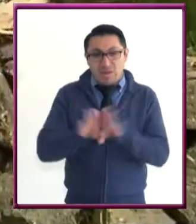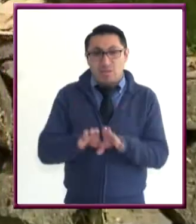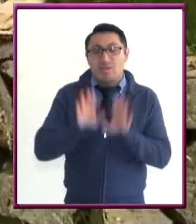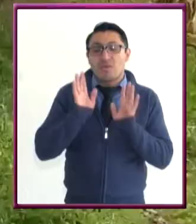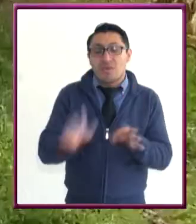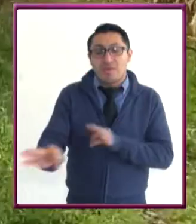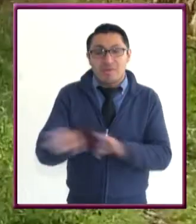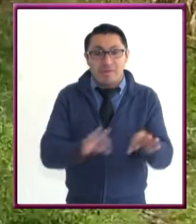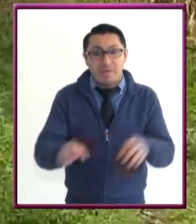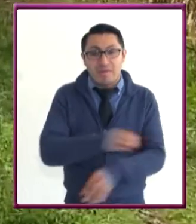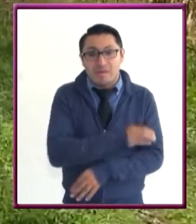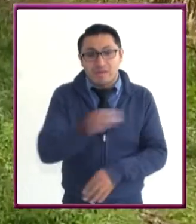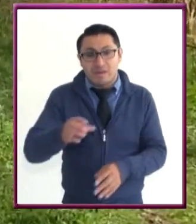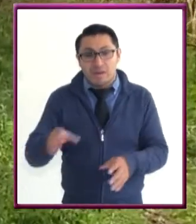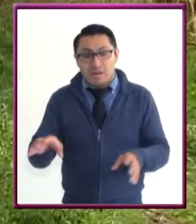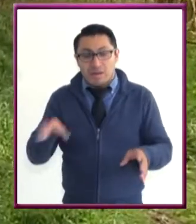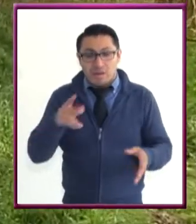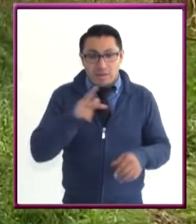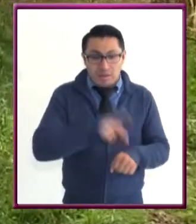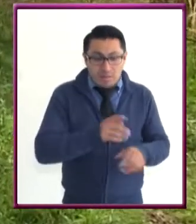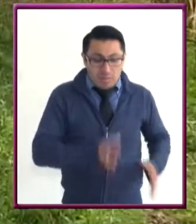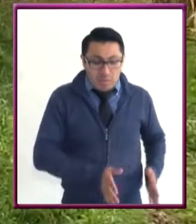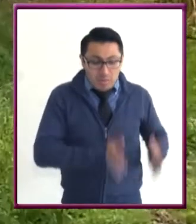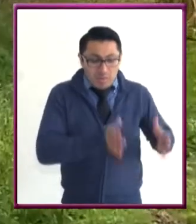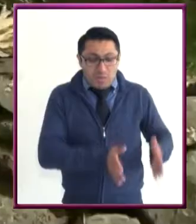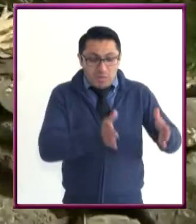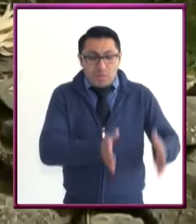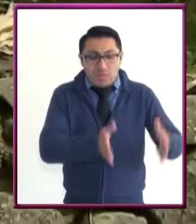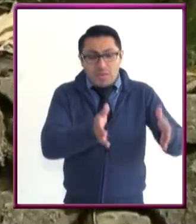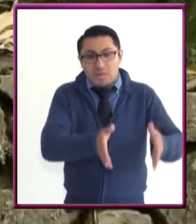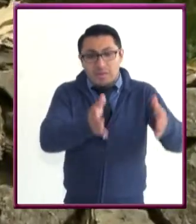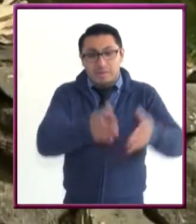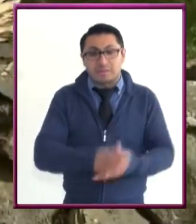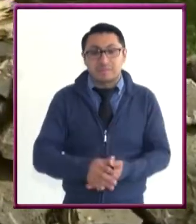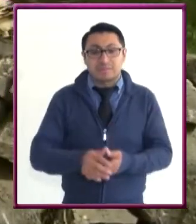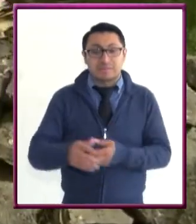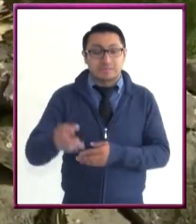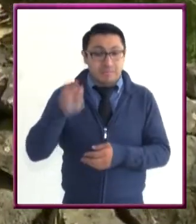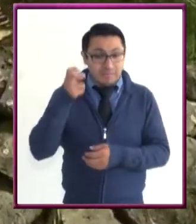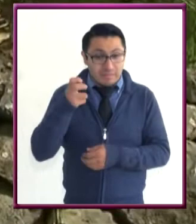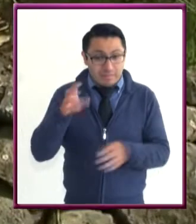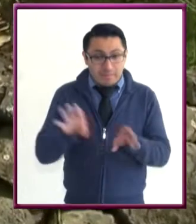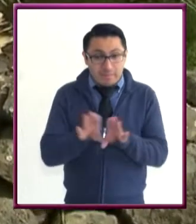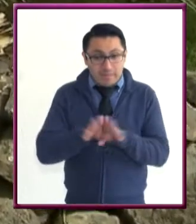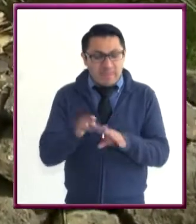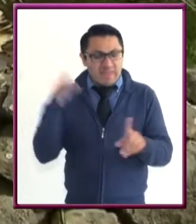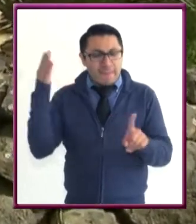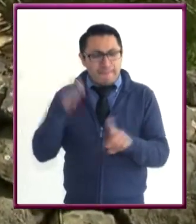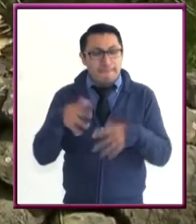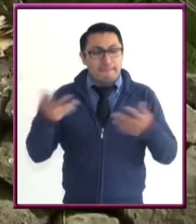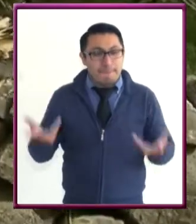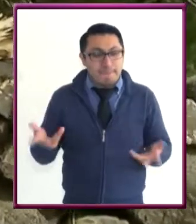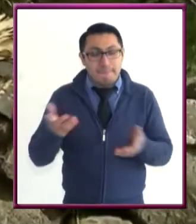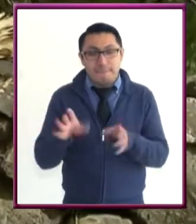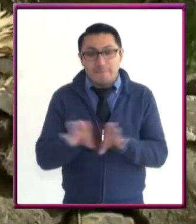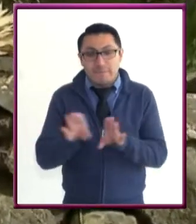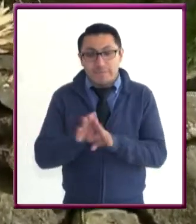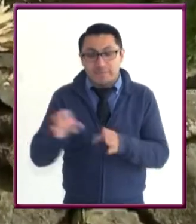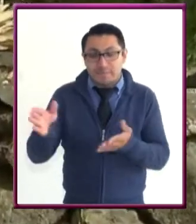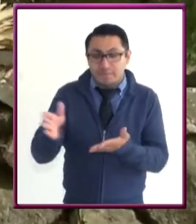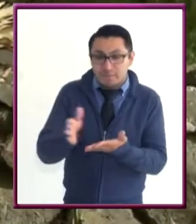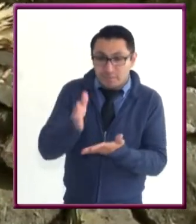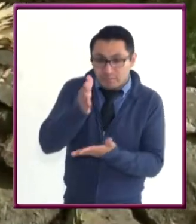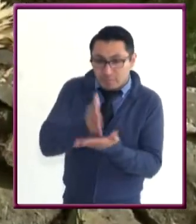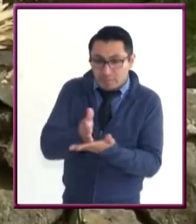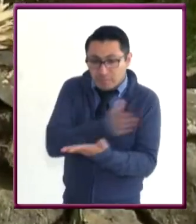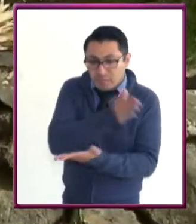las terrazas, de hacer muros de piedra. Entonces este muro tenía la finalidad de ser